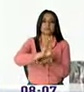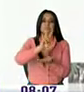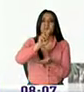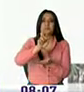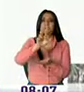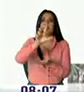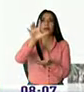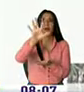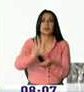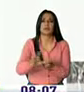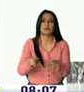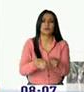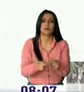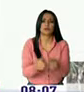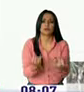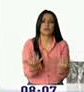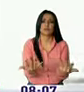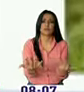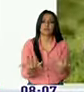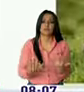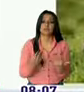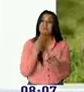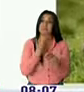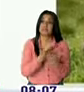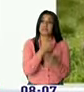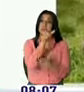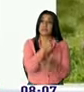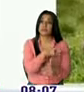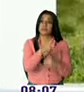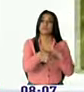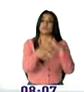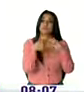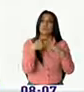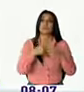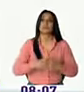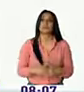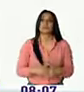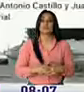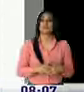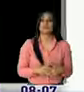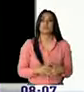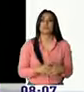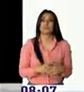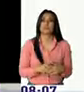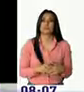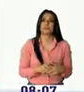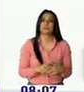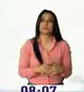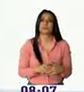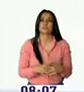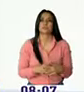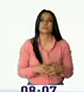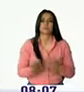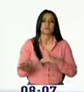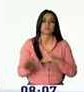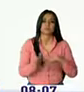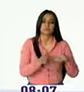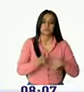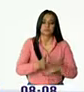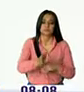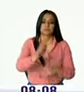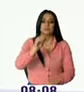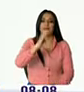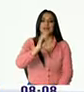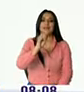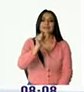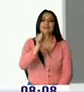selva, dice Paul. Gracias, mi querido Paul. Miren, autoridades, Edén del Valle. La selva está metida por ahí. Antonio Castillo y Juan Barresueta, sector